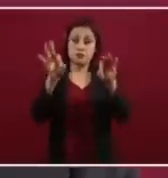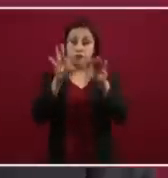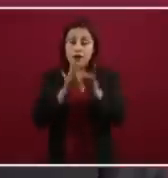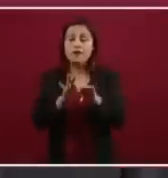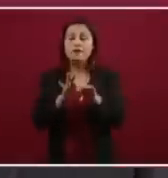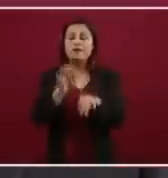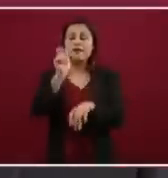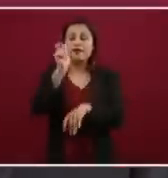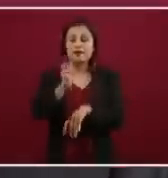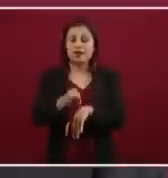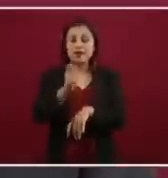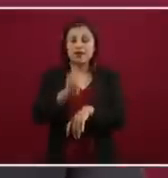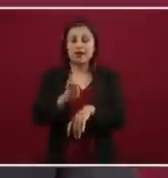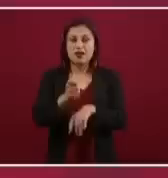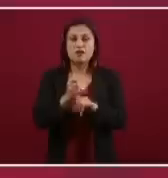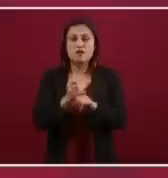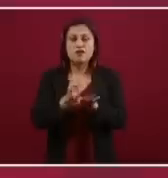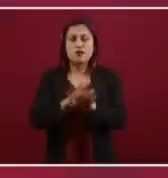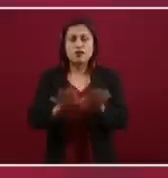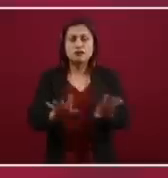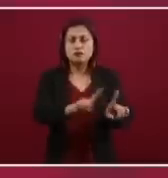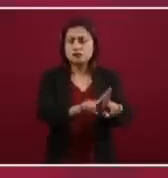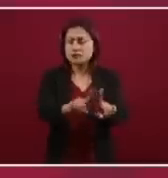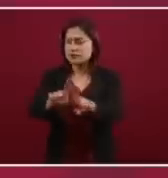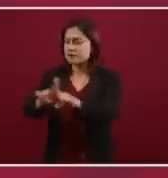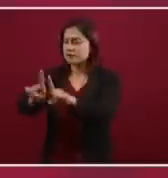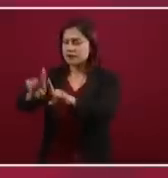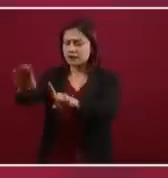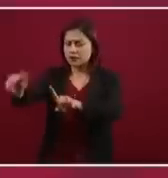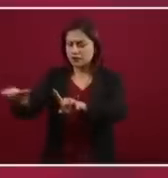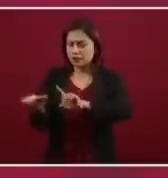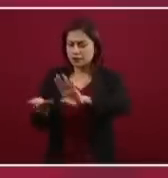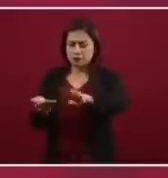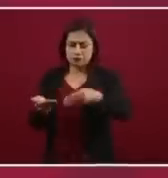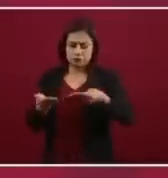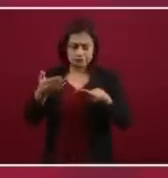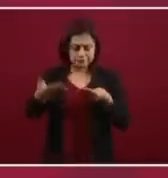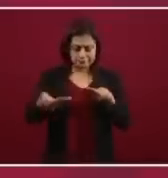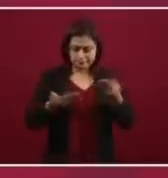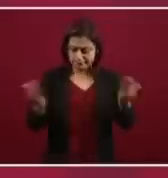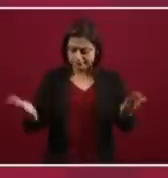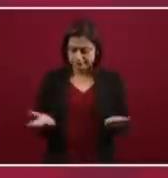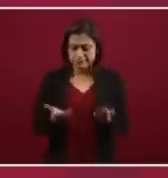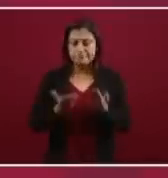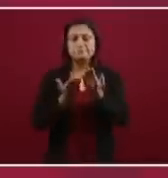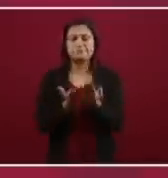pues todos los datos, no uno.